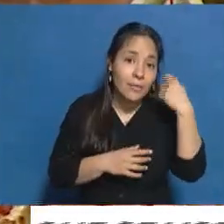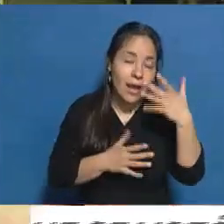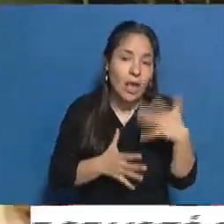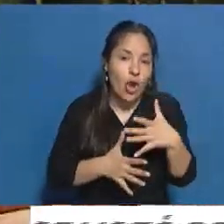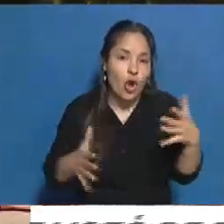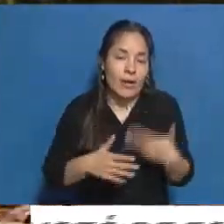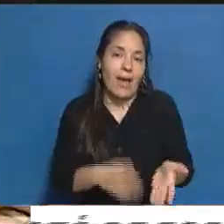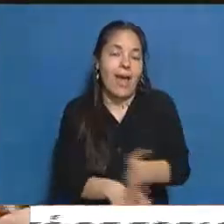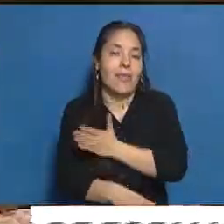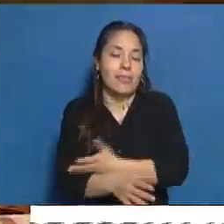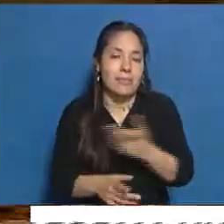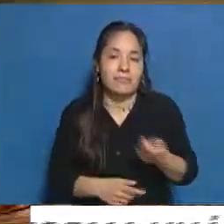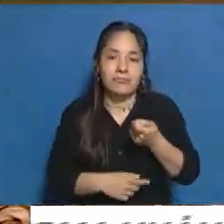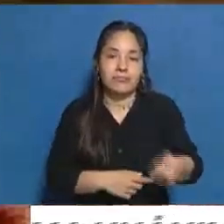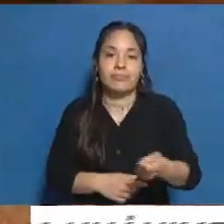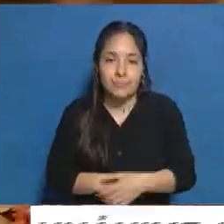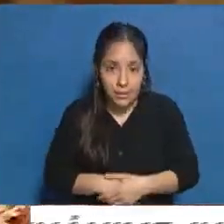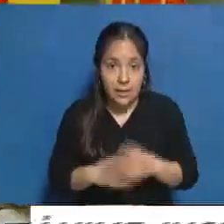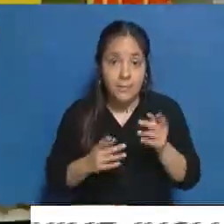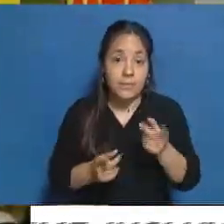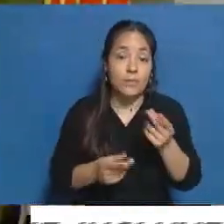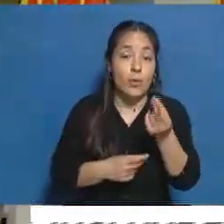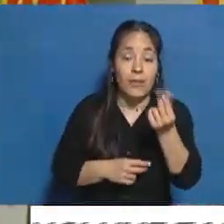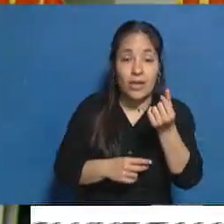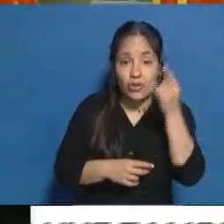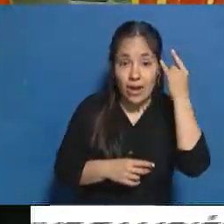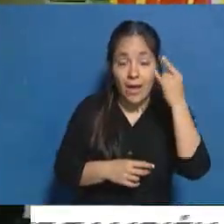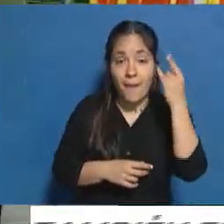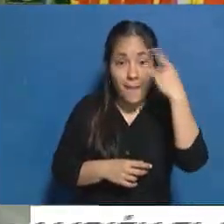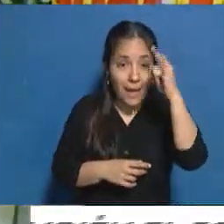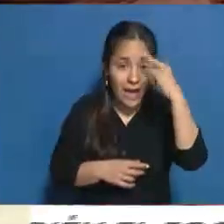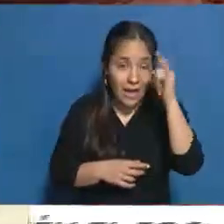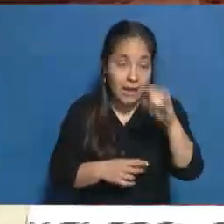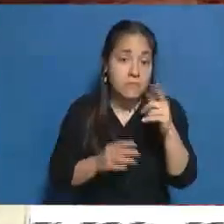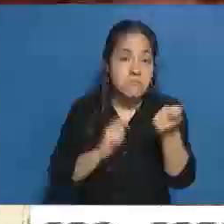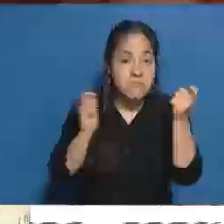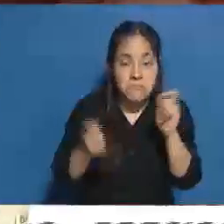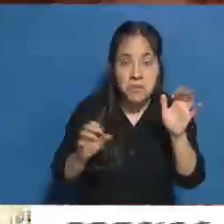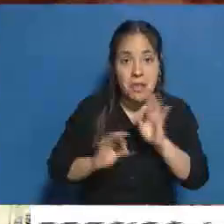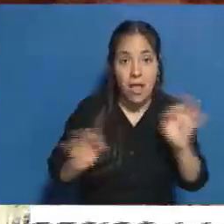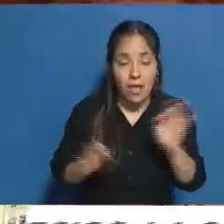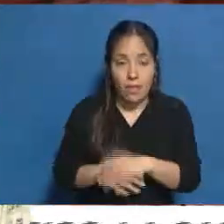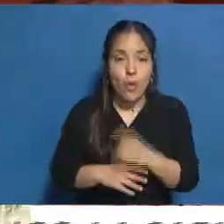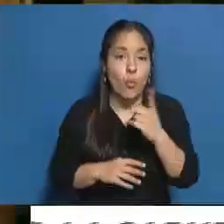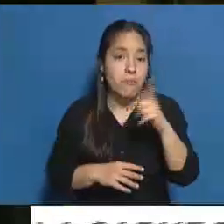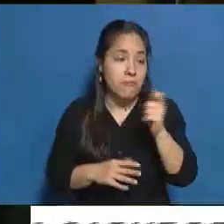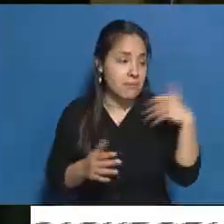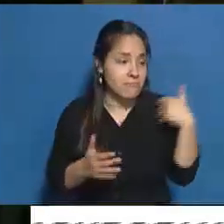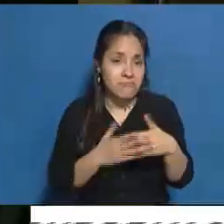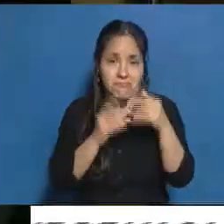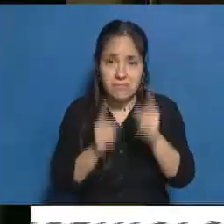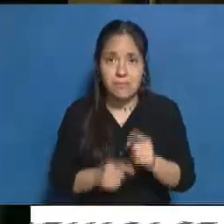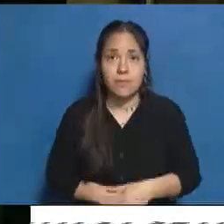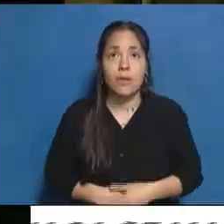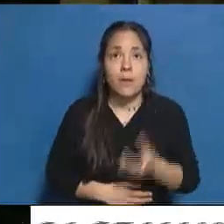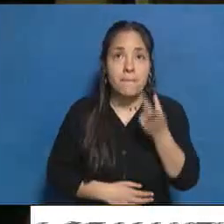su engorde Y por esa razón el precio de la carne de vaca no ha tenido variaciones desde hace aproximadamente un mes se